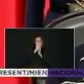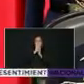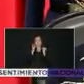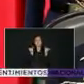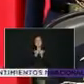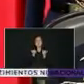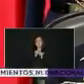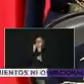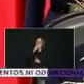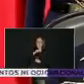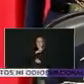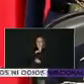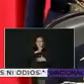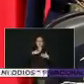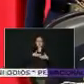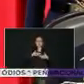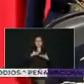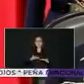habrá confianza.